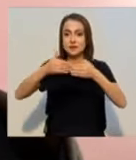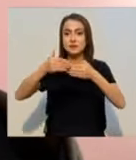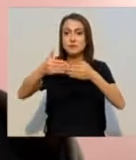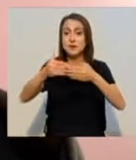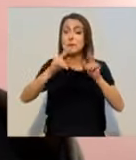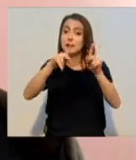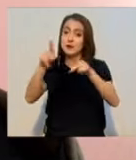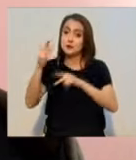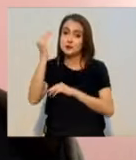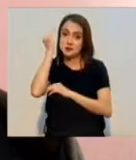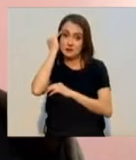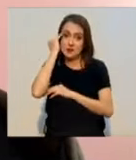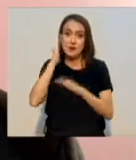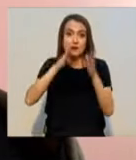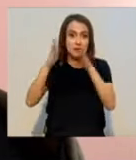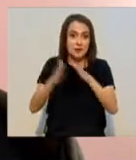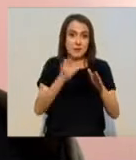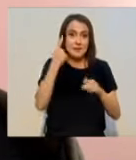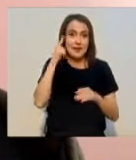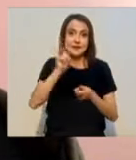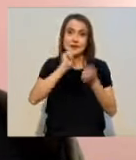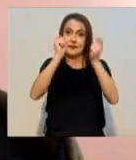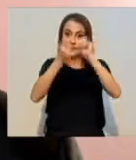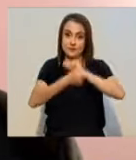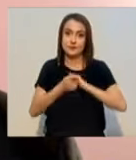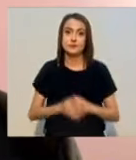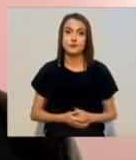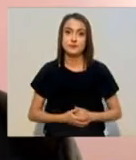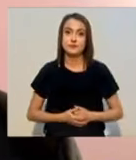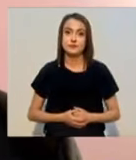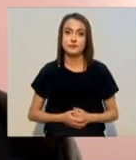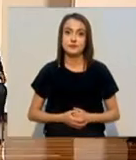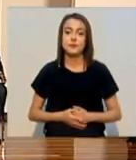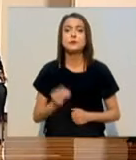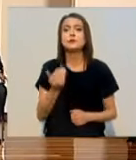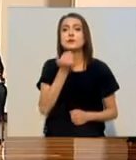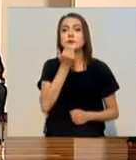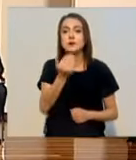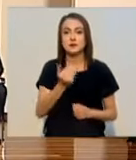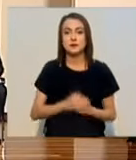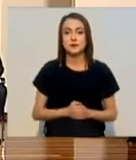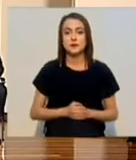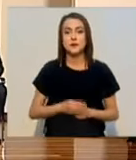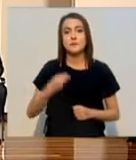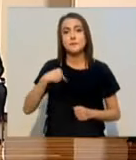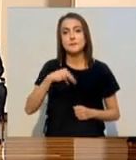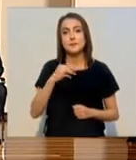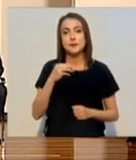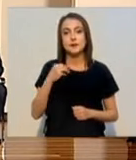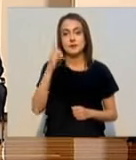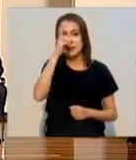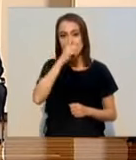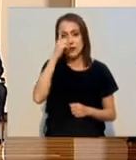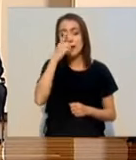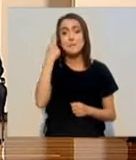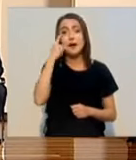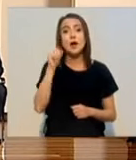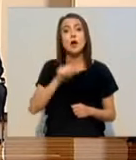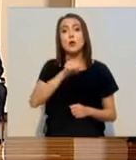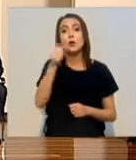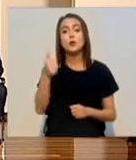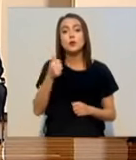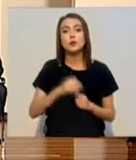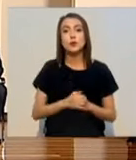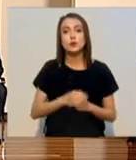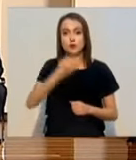que la gente se vaya preparando para este cambio. Bien, muchísimas gracias al ministro Daniel Salas. Para la siguiente es para